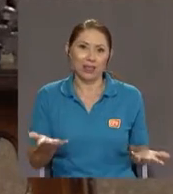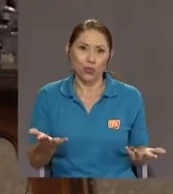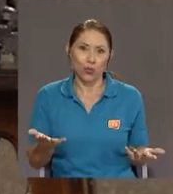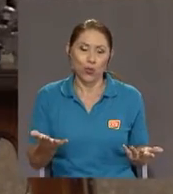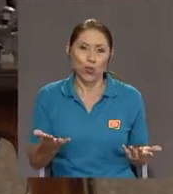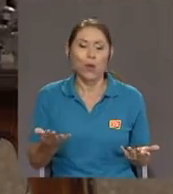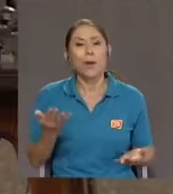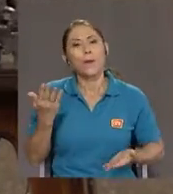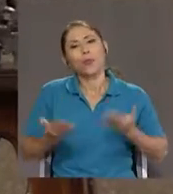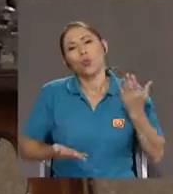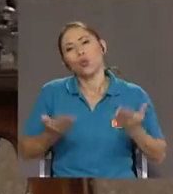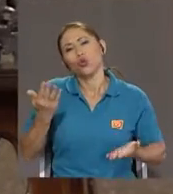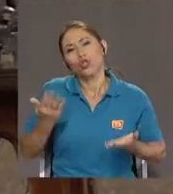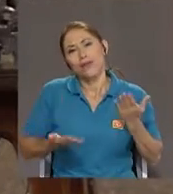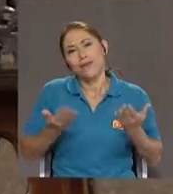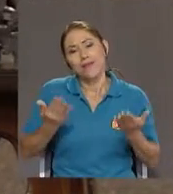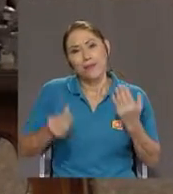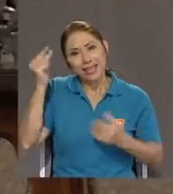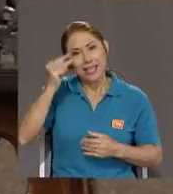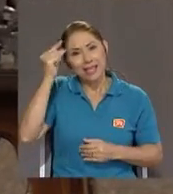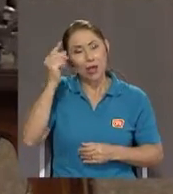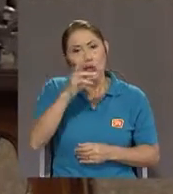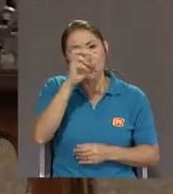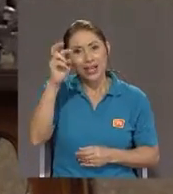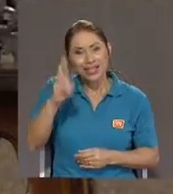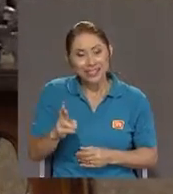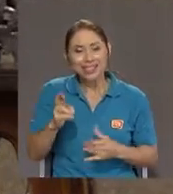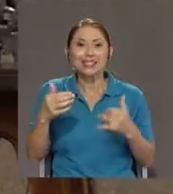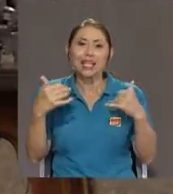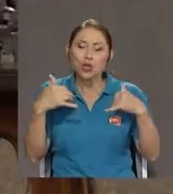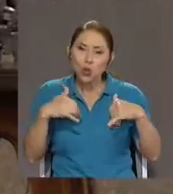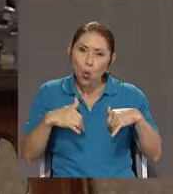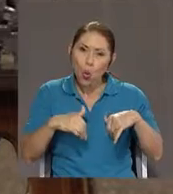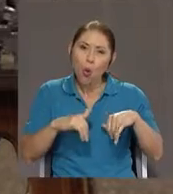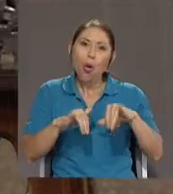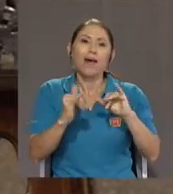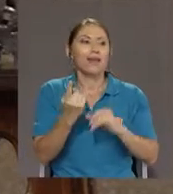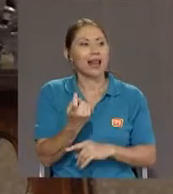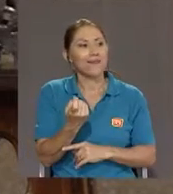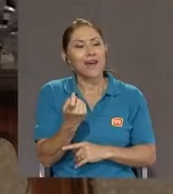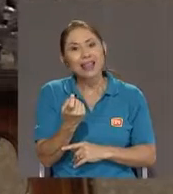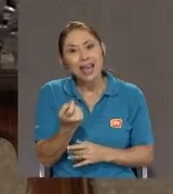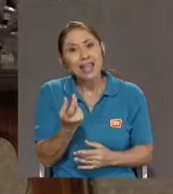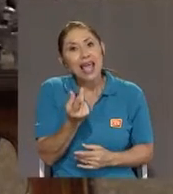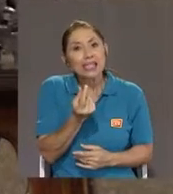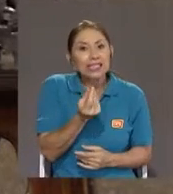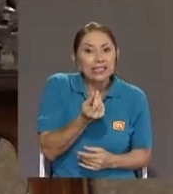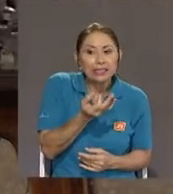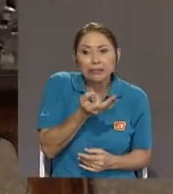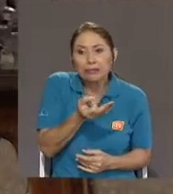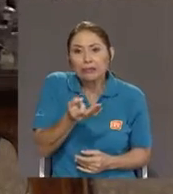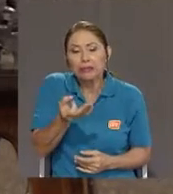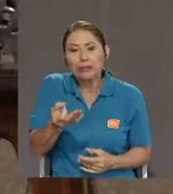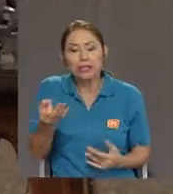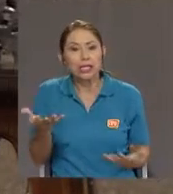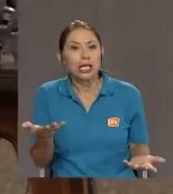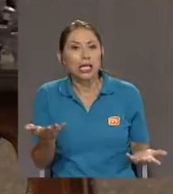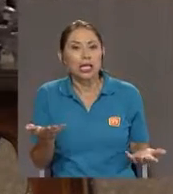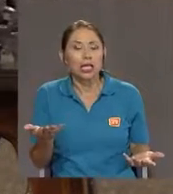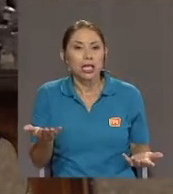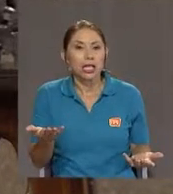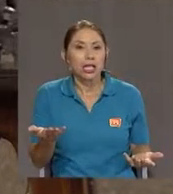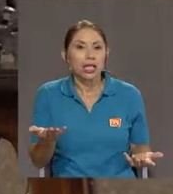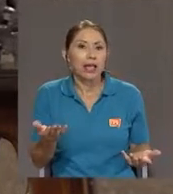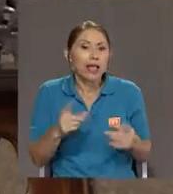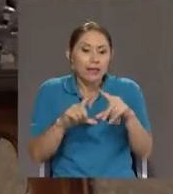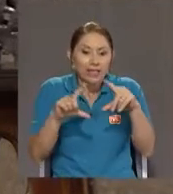Posiblemente al Estado costarricense todavía le faltarían cincos y pesetas